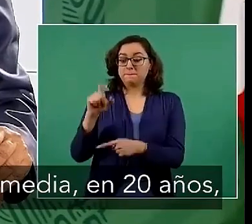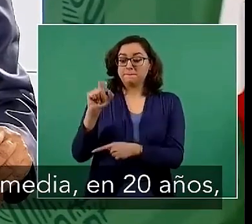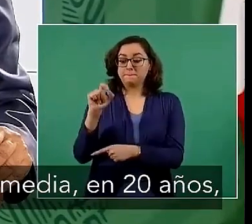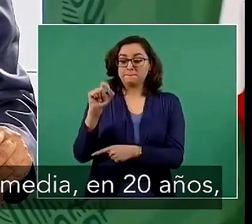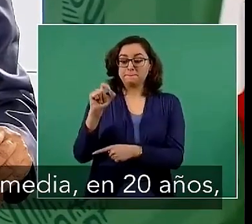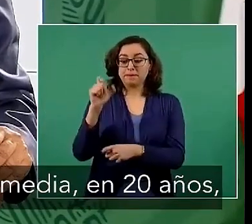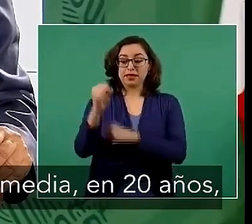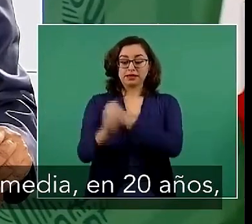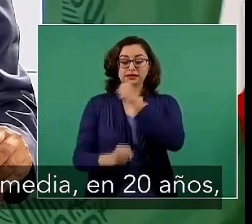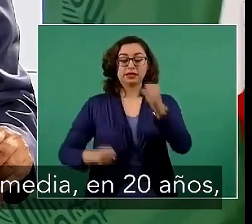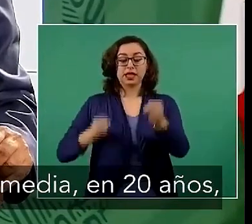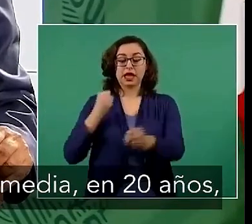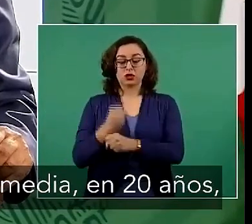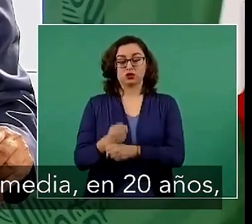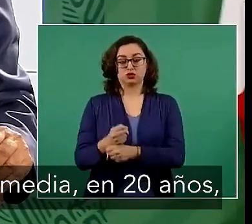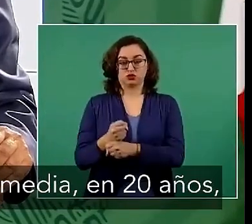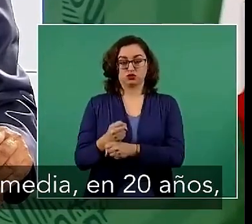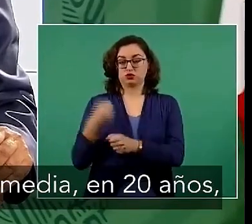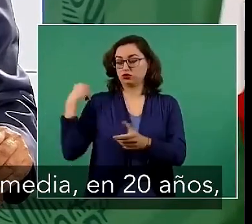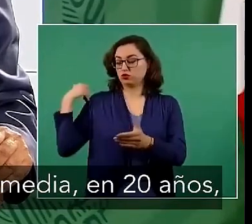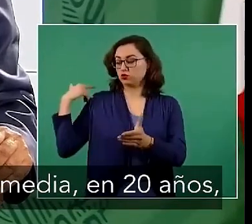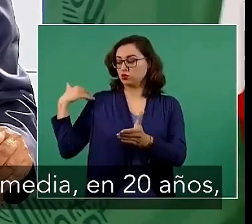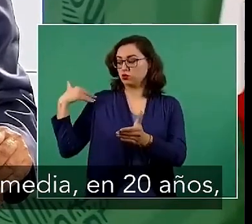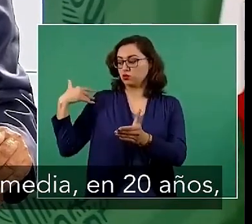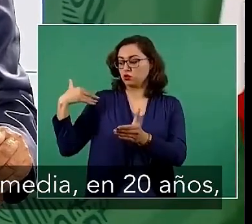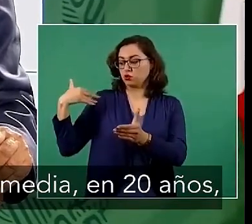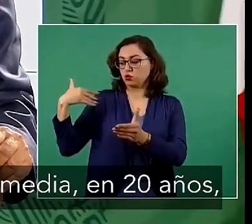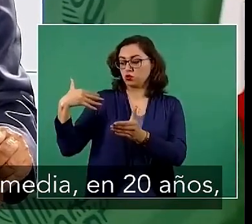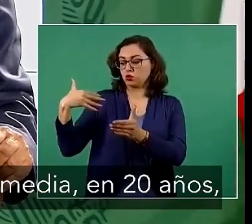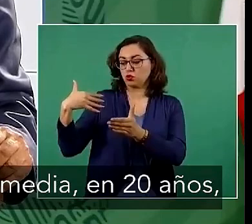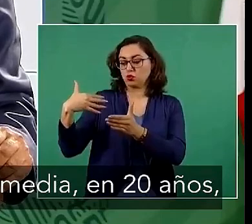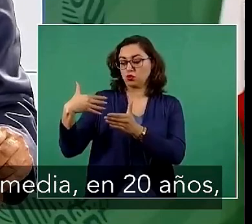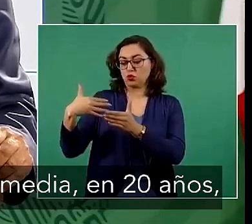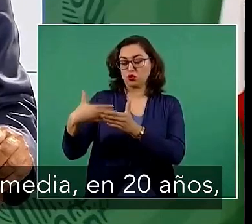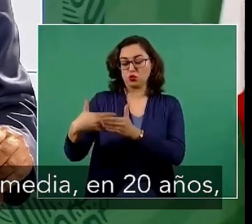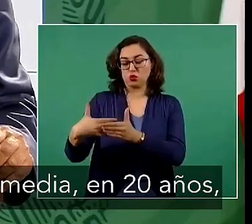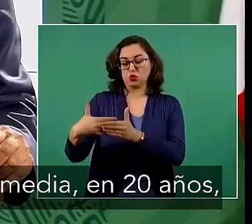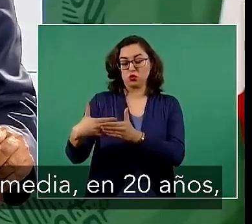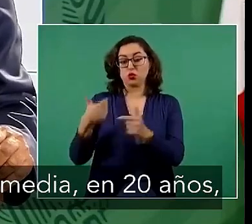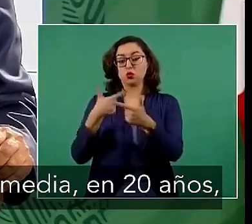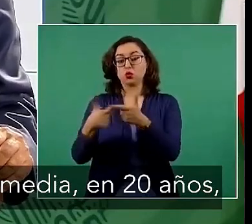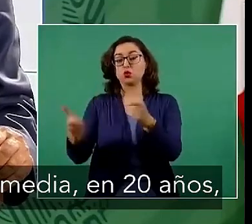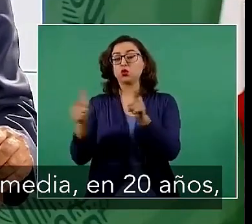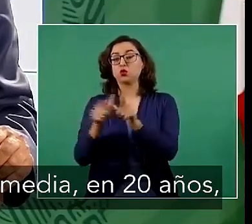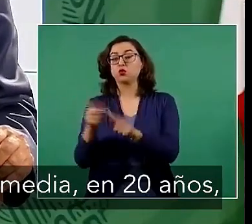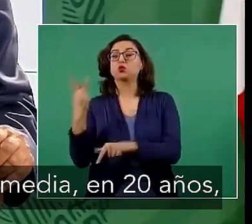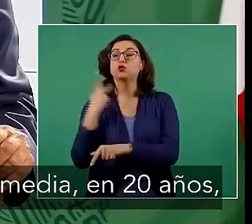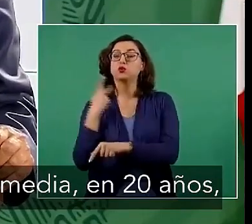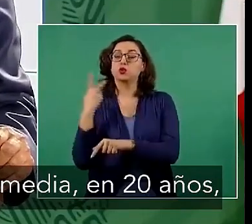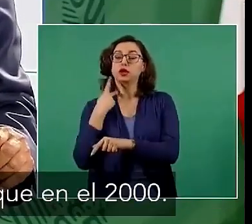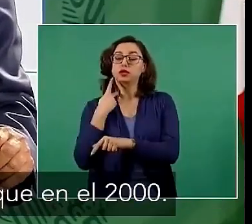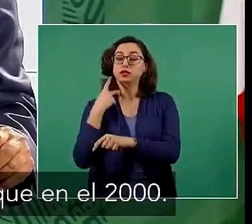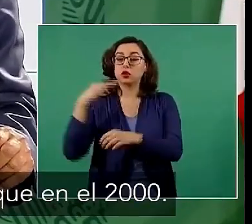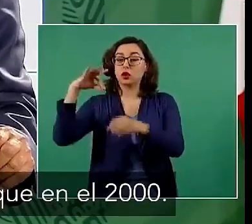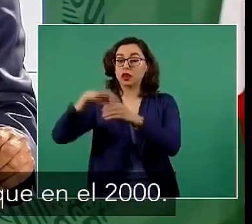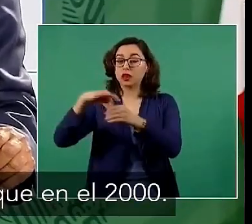un partido en el gobierno, en una elección intermedia, en 20 años,